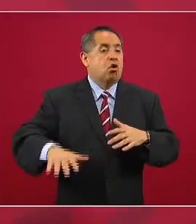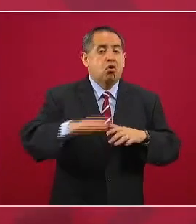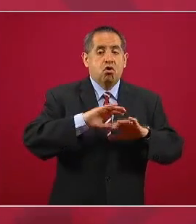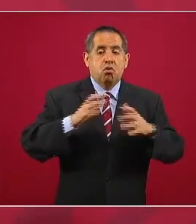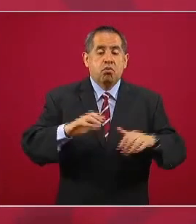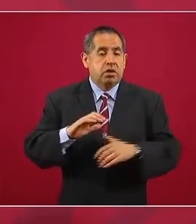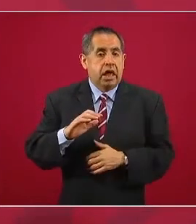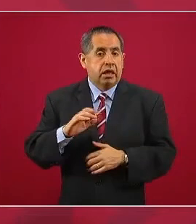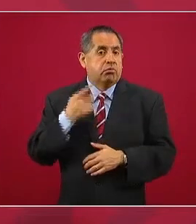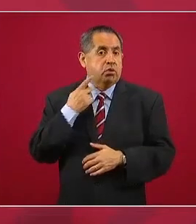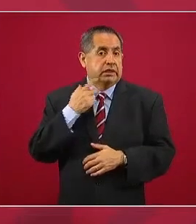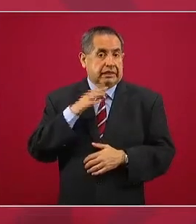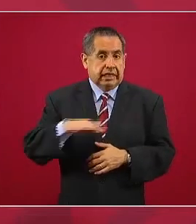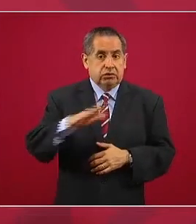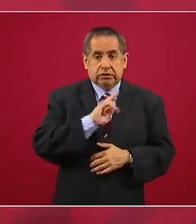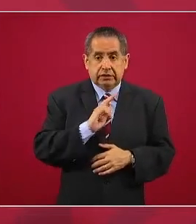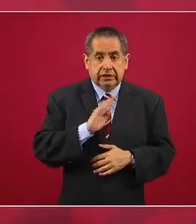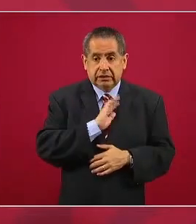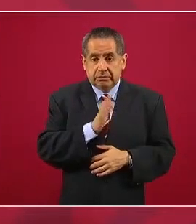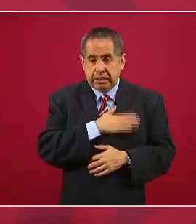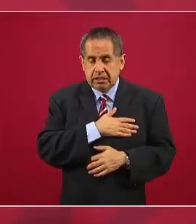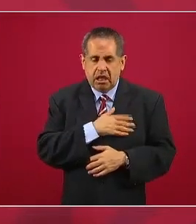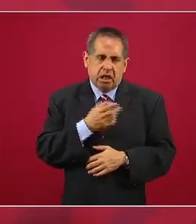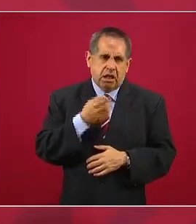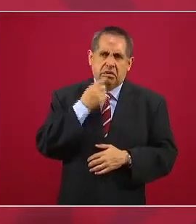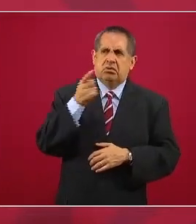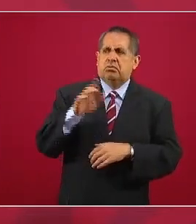de España expresó